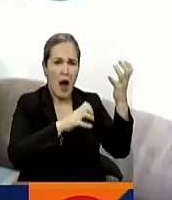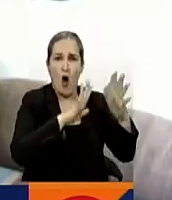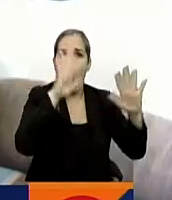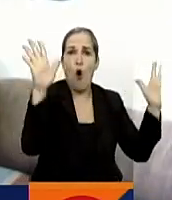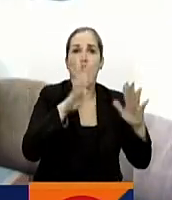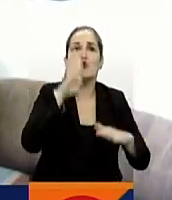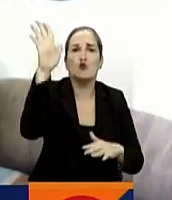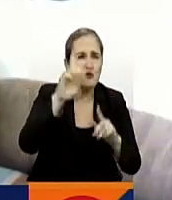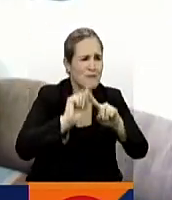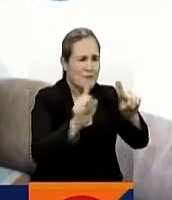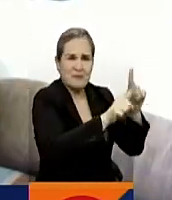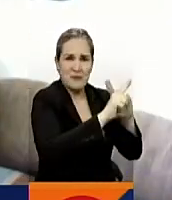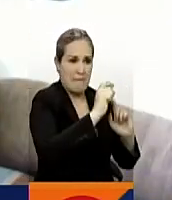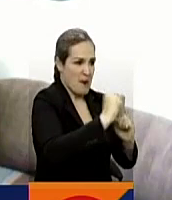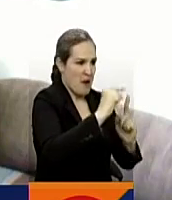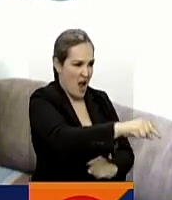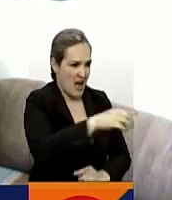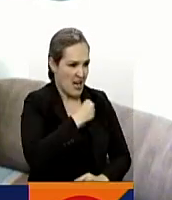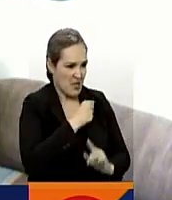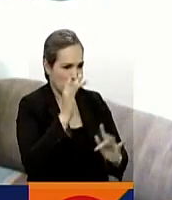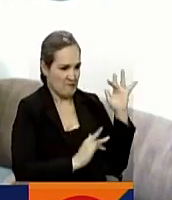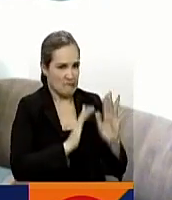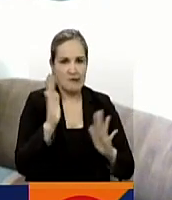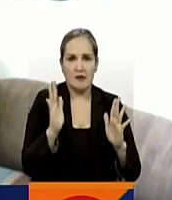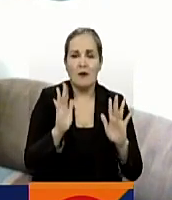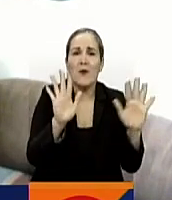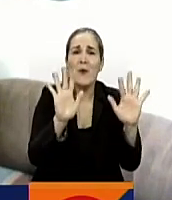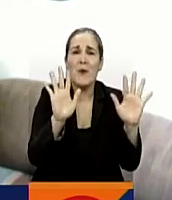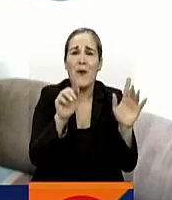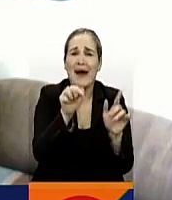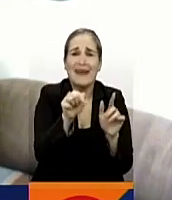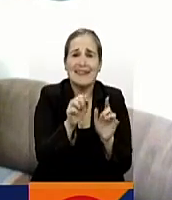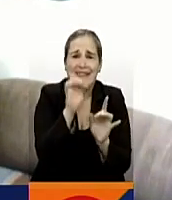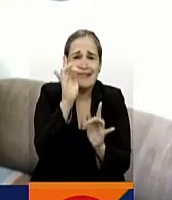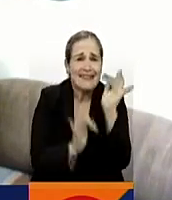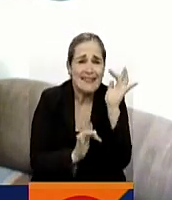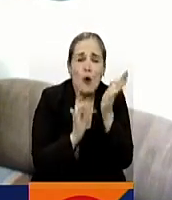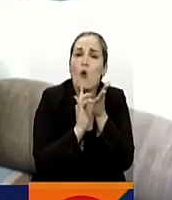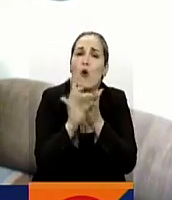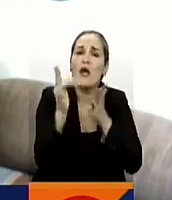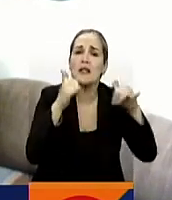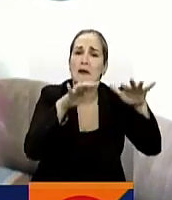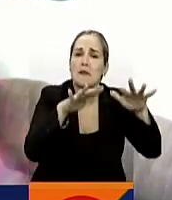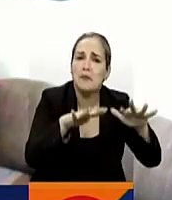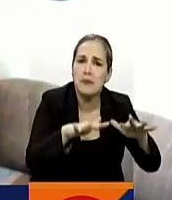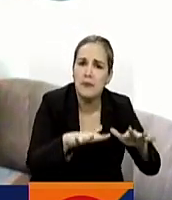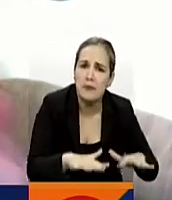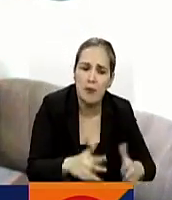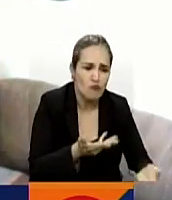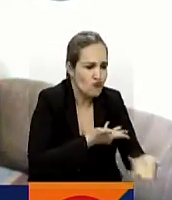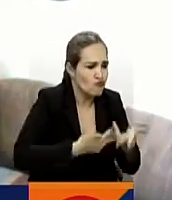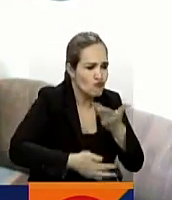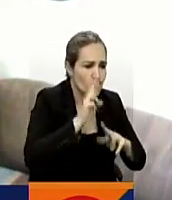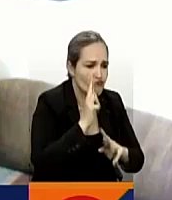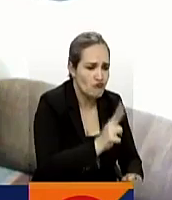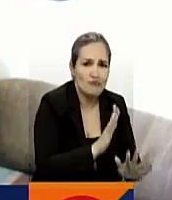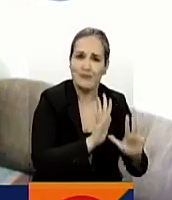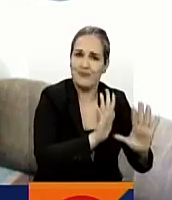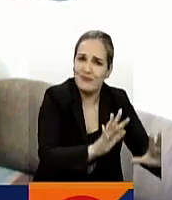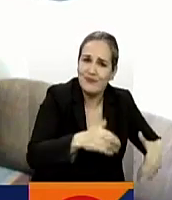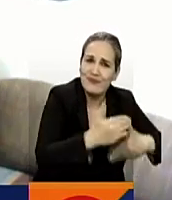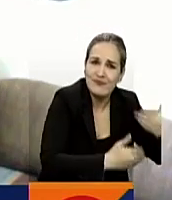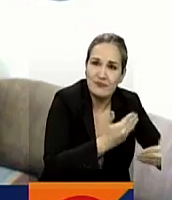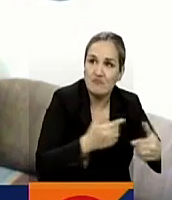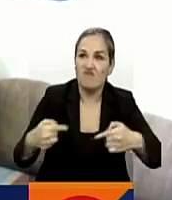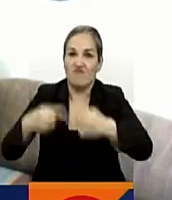sufren por la estigmatización Entonces es urgente que esto cuanto antes des se escale y se y se supere no solamente lo que está pasando en gaza sino esta tensión